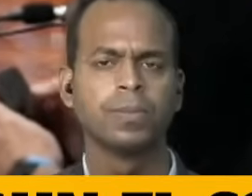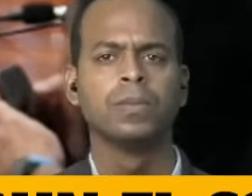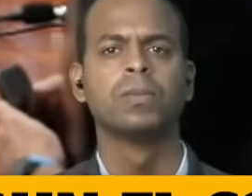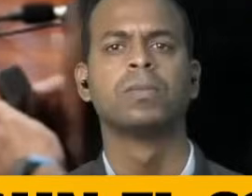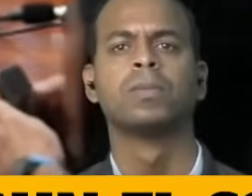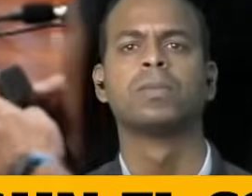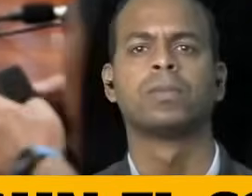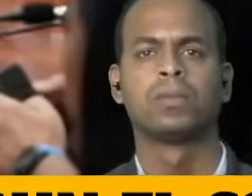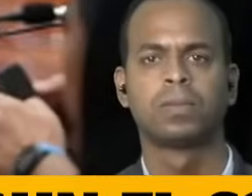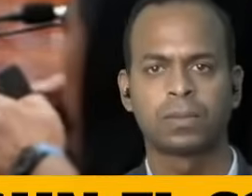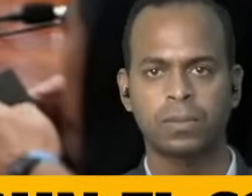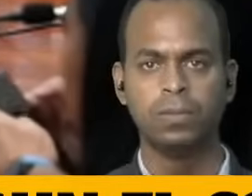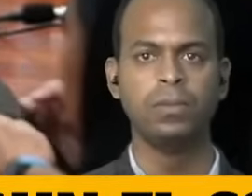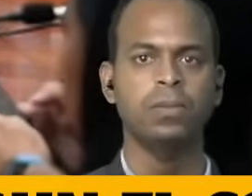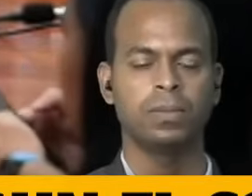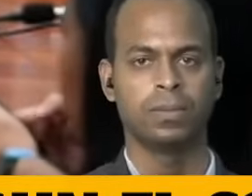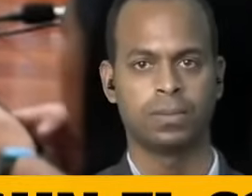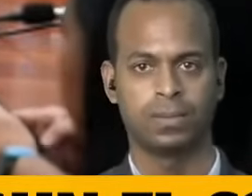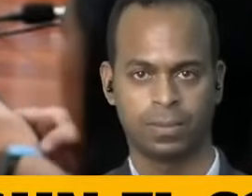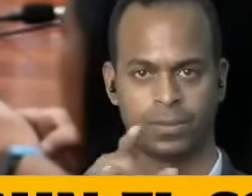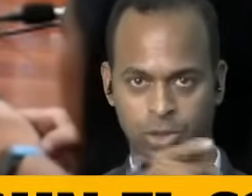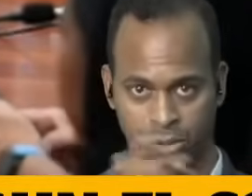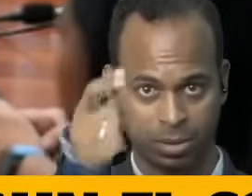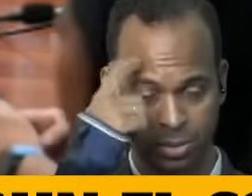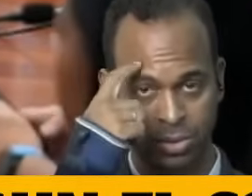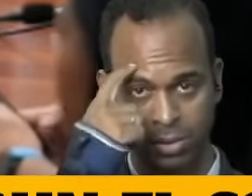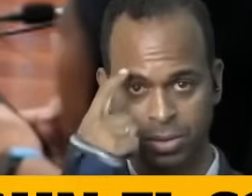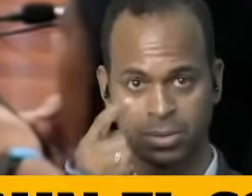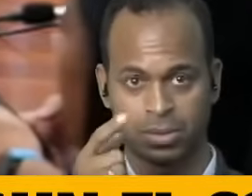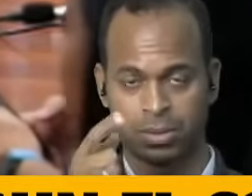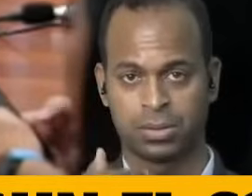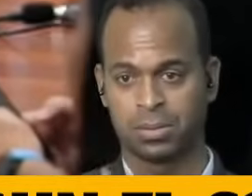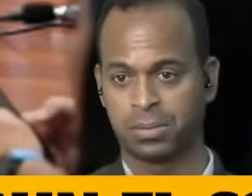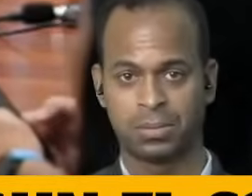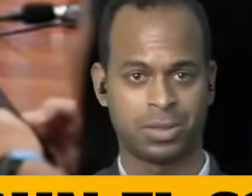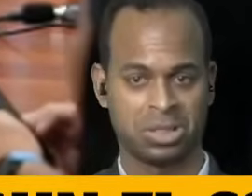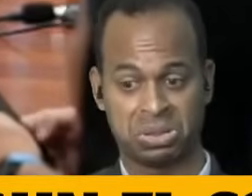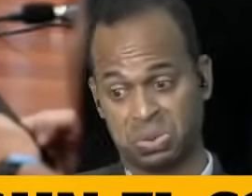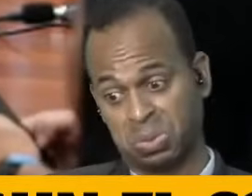Como yo doy el mío, yo supongo que todo el que está de aquí para abajo tiene que dar el suyo.